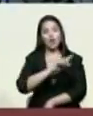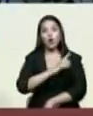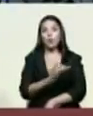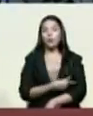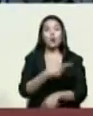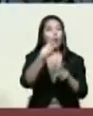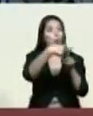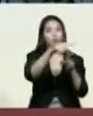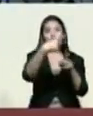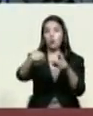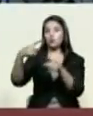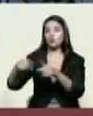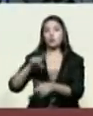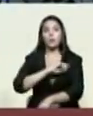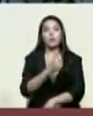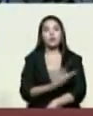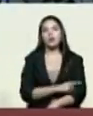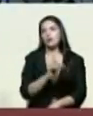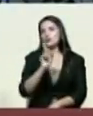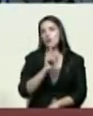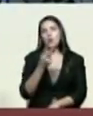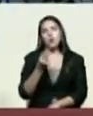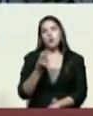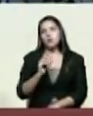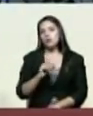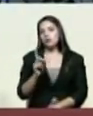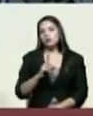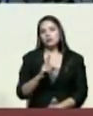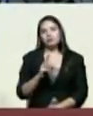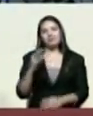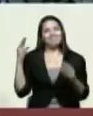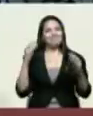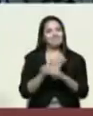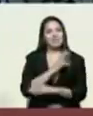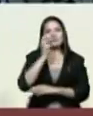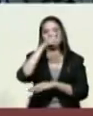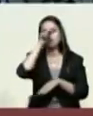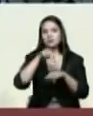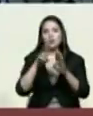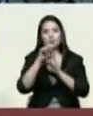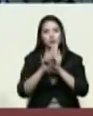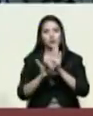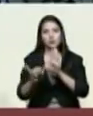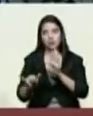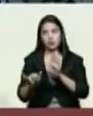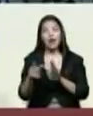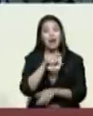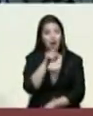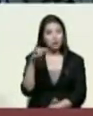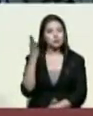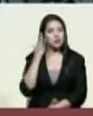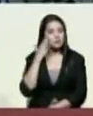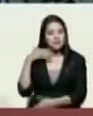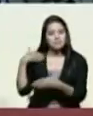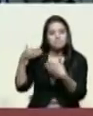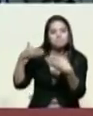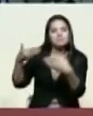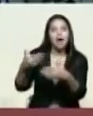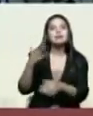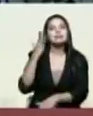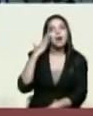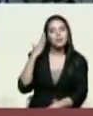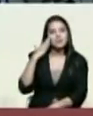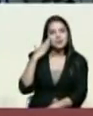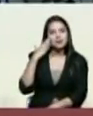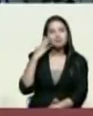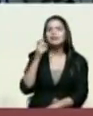resto de los poderes no estaban de acuerdo ni siquiera con la Asamblea Nacional Constituyente. Ellos sabían lo que venía. que venía